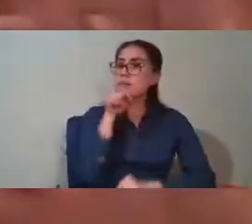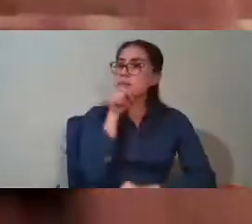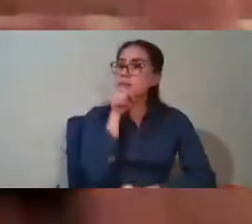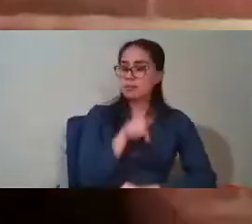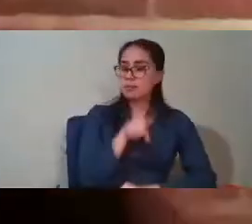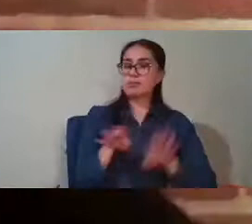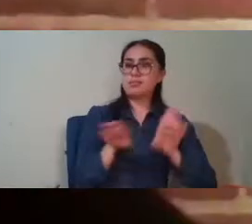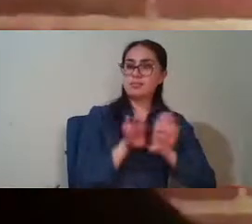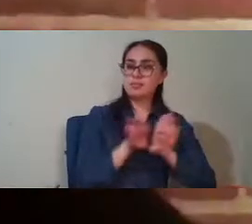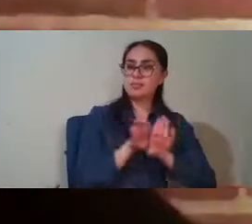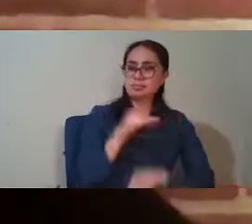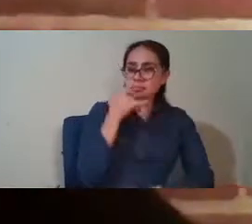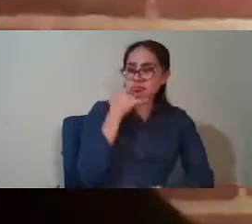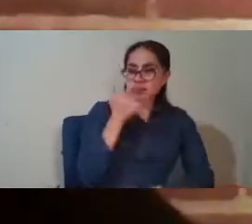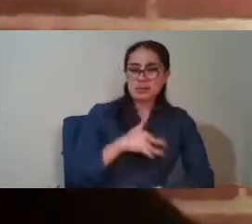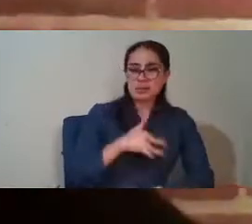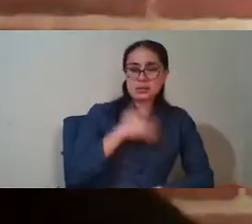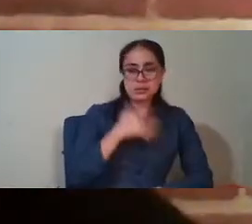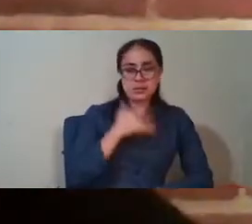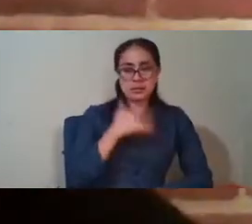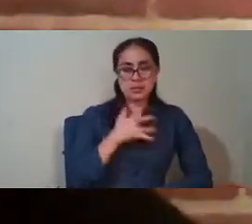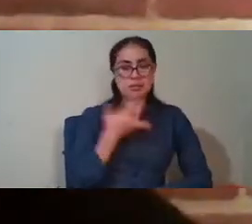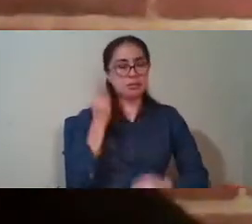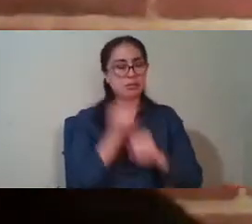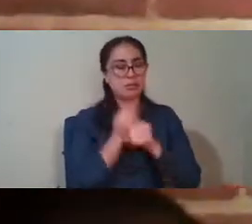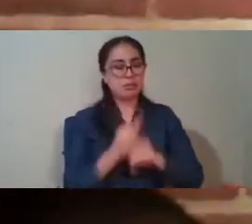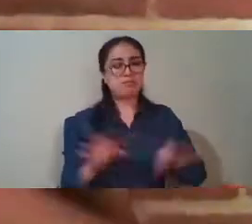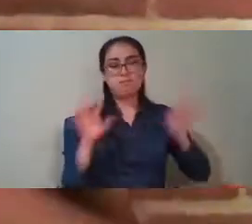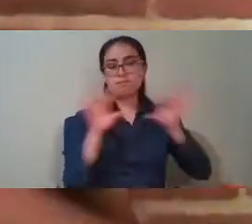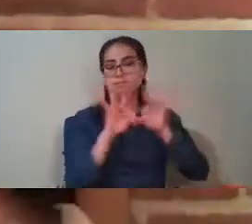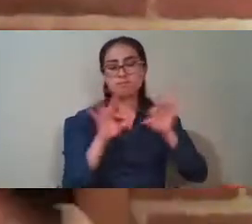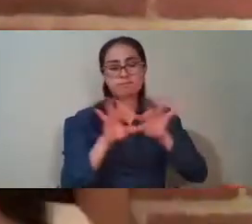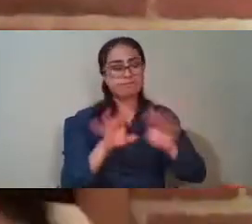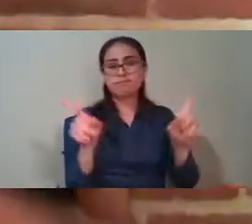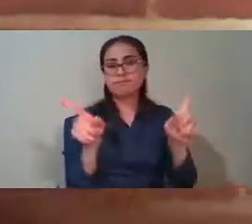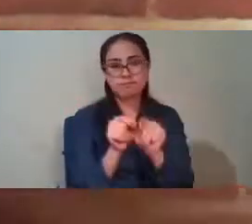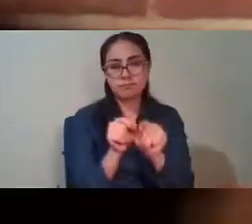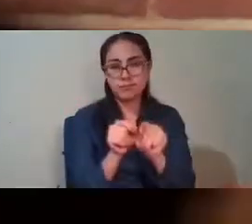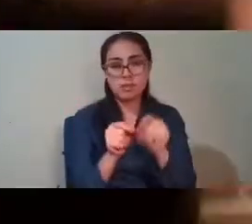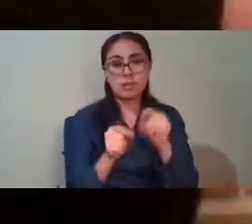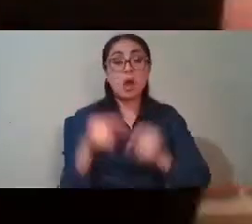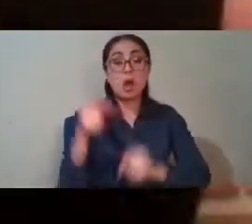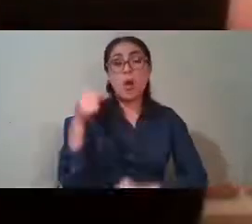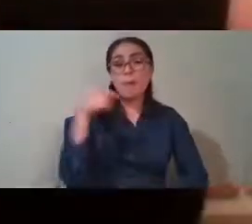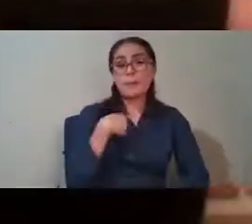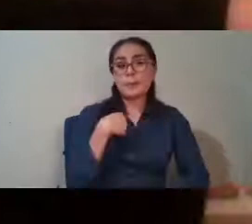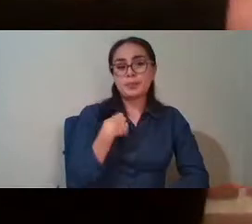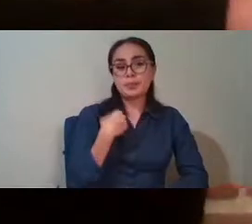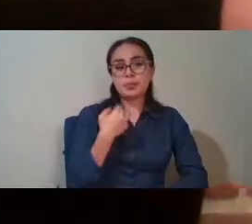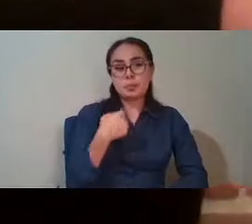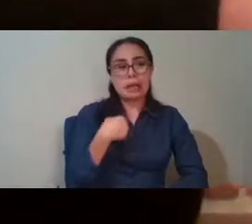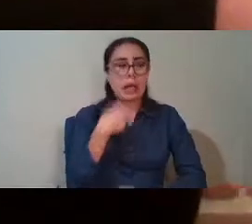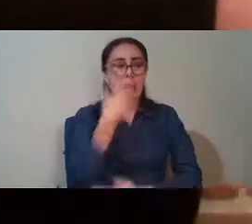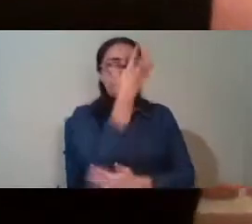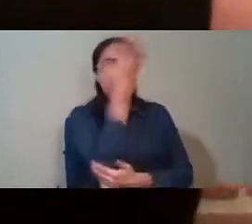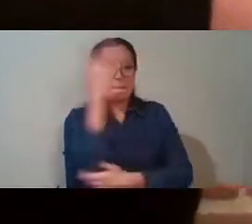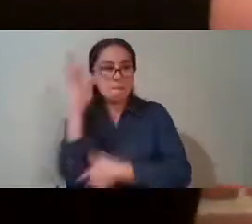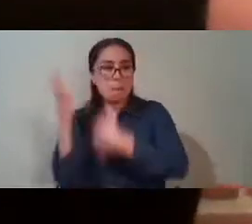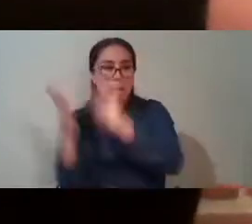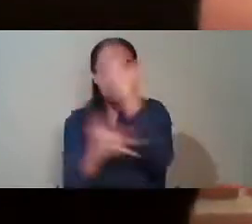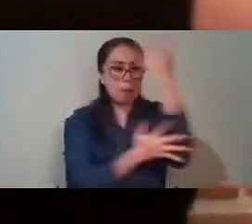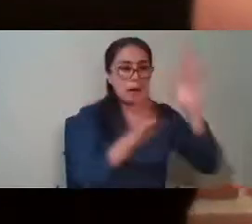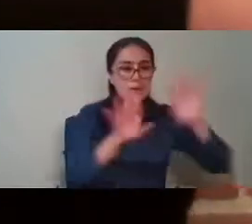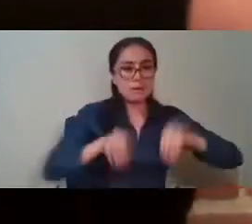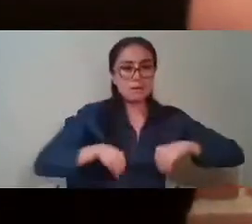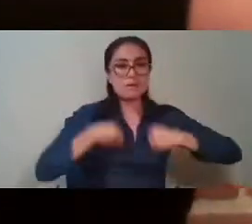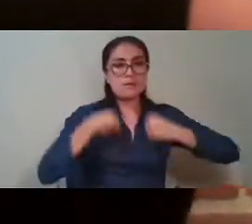voy a contar de una manera muy breve. Yo aquí vivo en un bosque. Yo todas las mañanas le